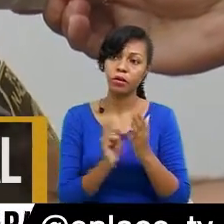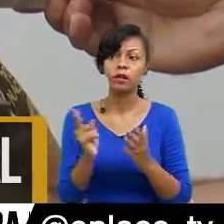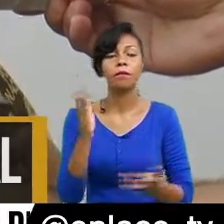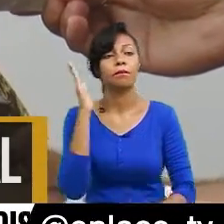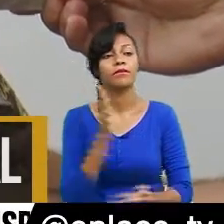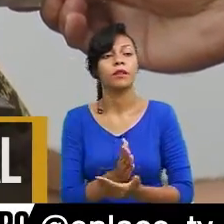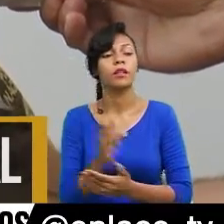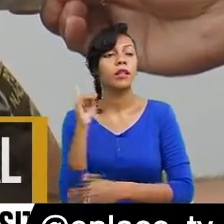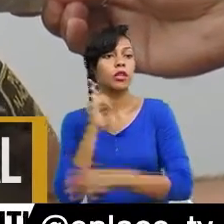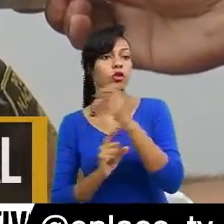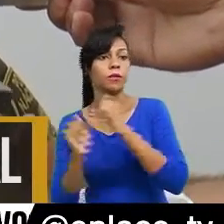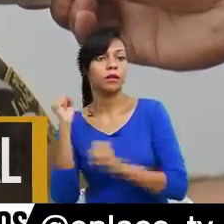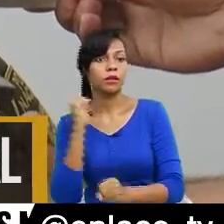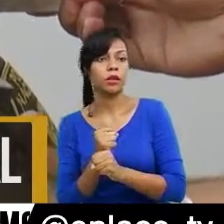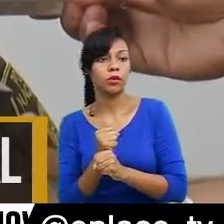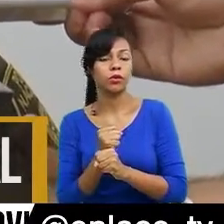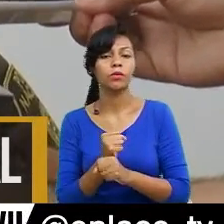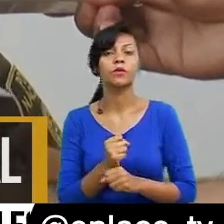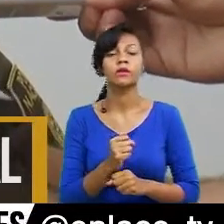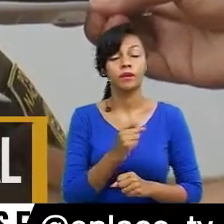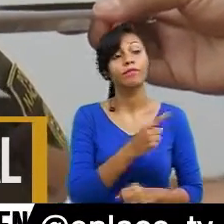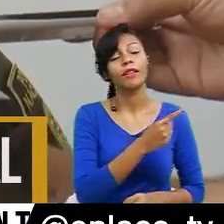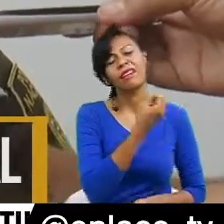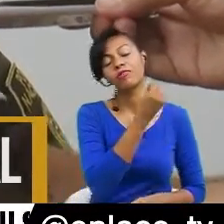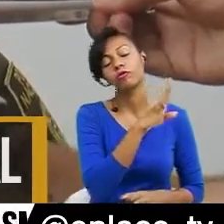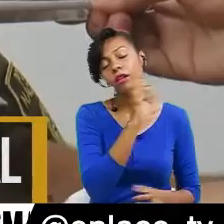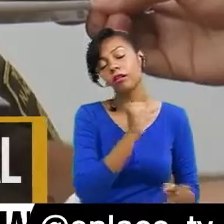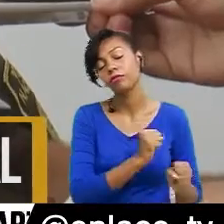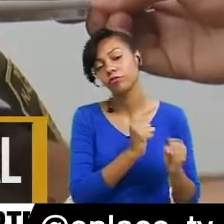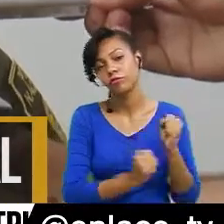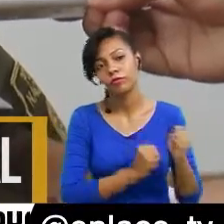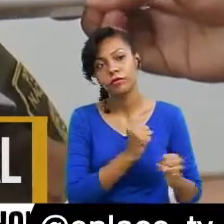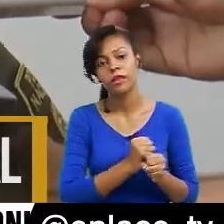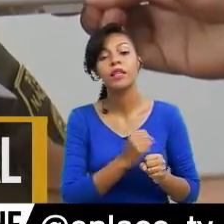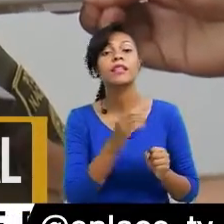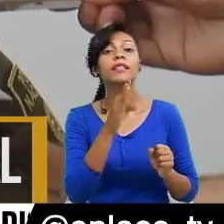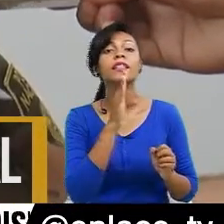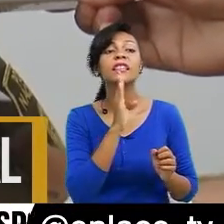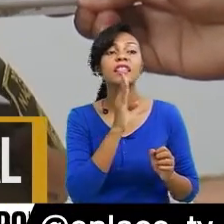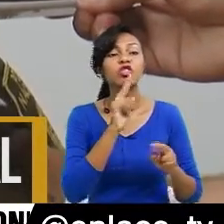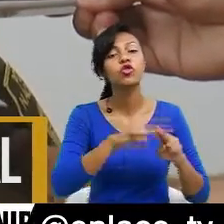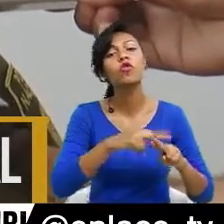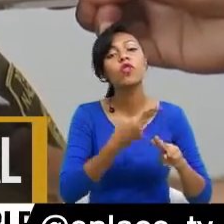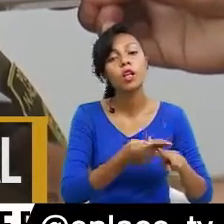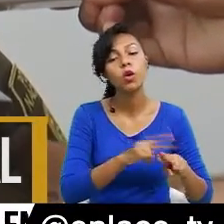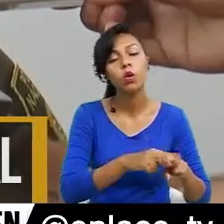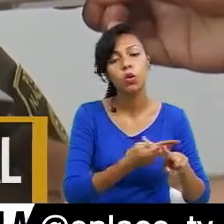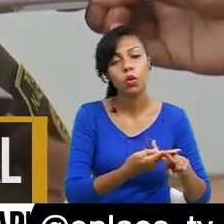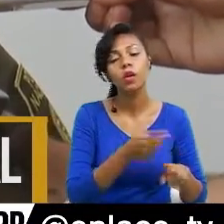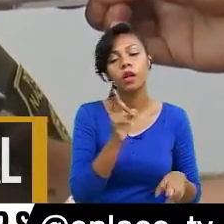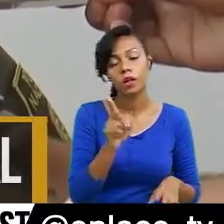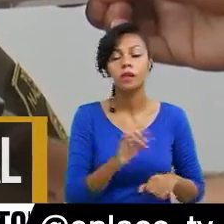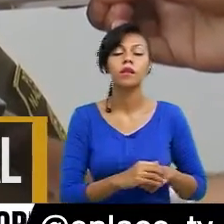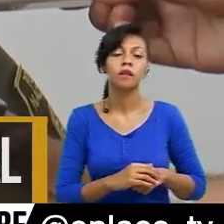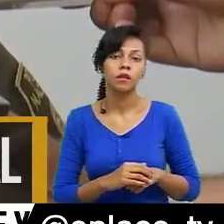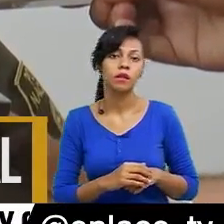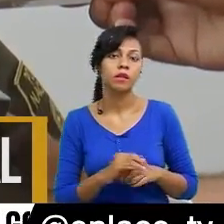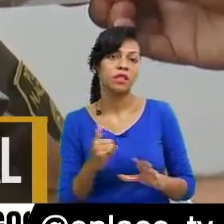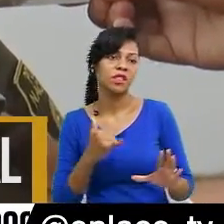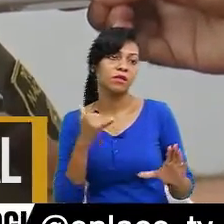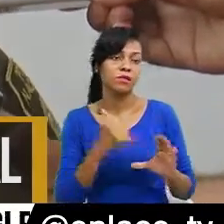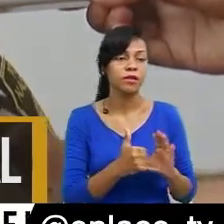un menor precisamente de 14 años, quien era su sobrino, y al momento de estar a